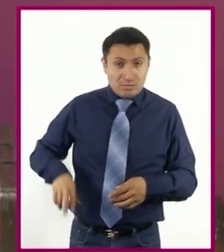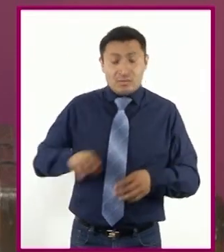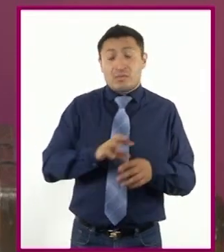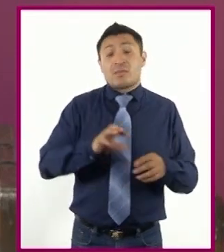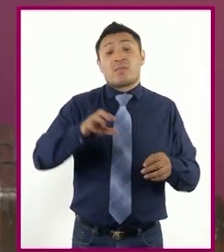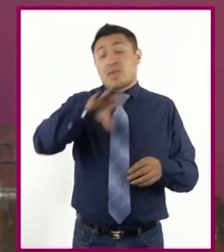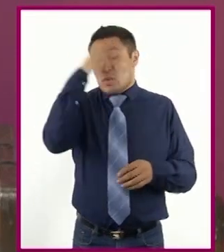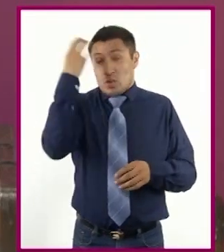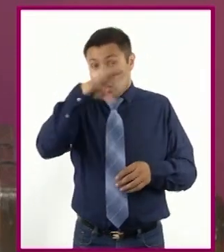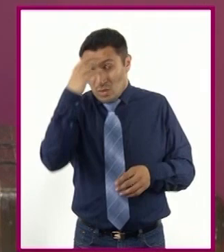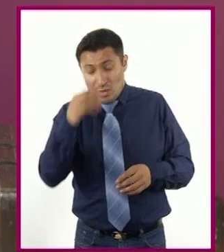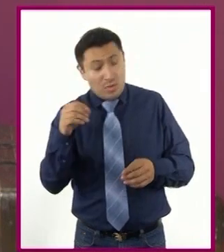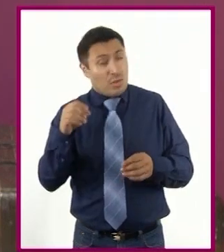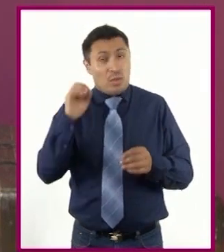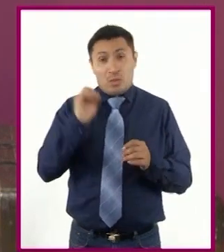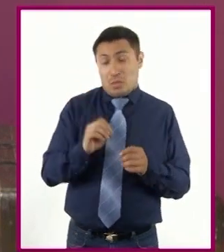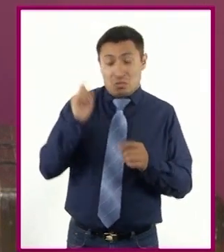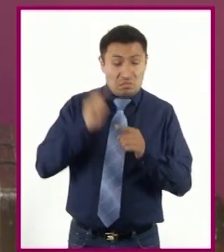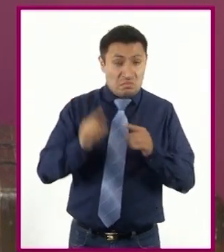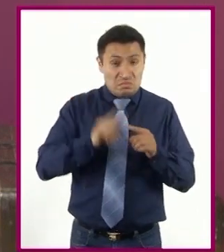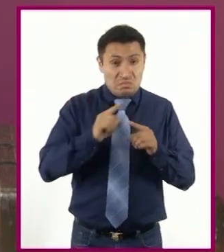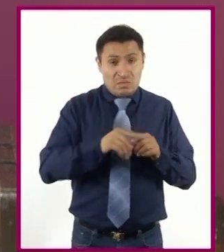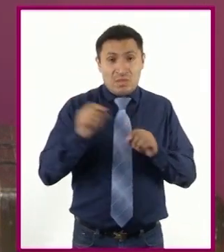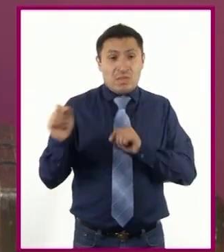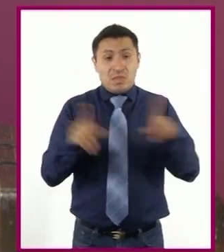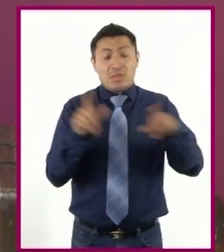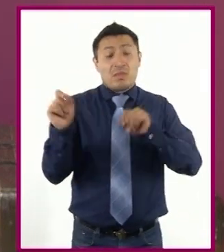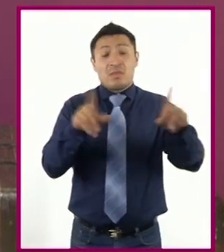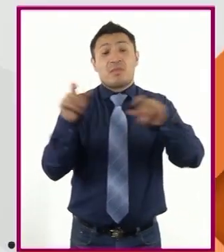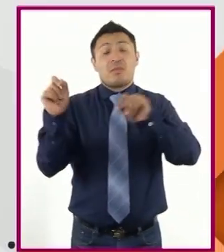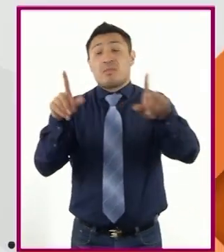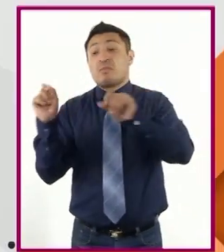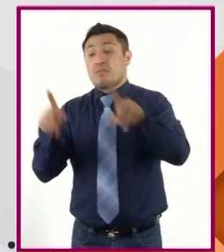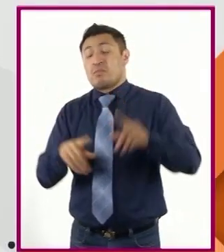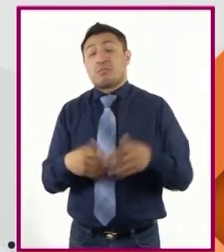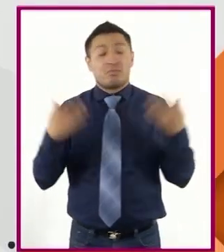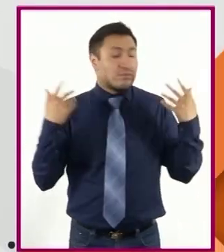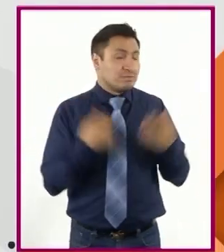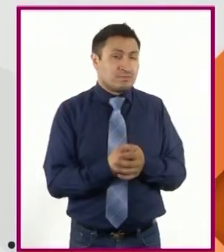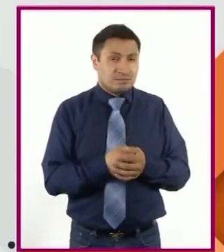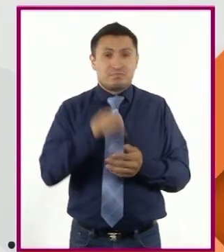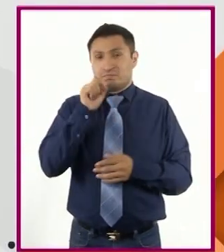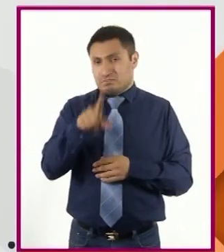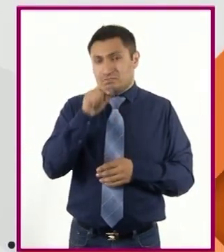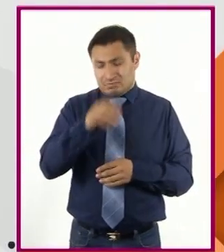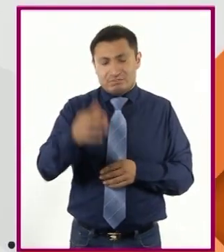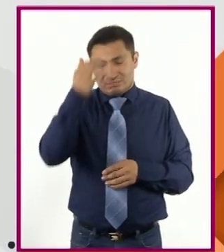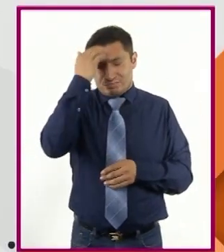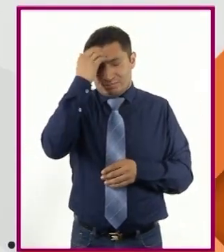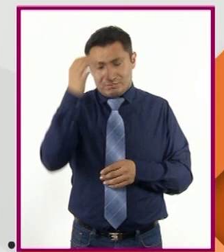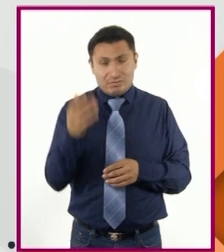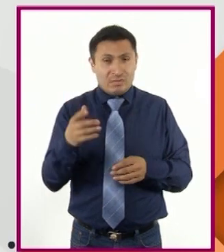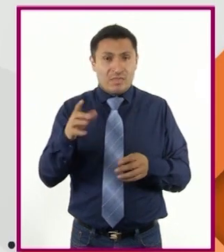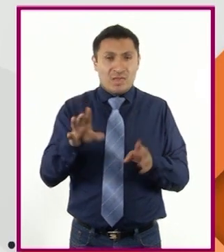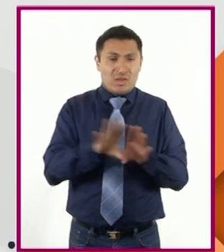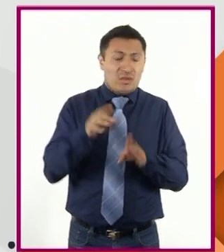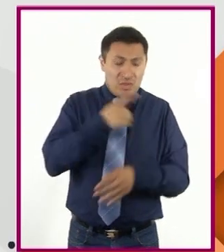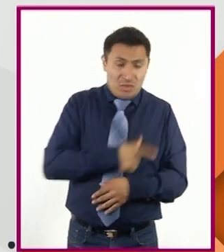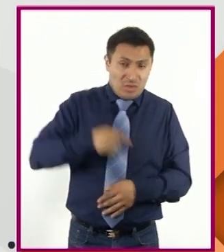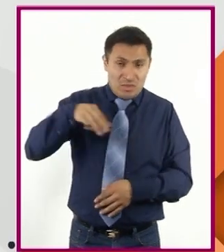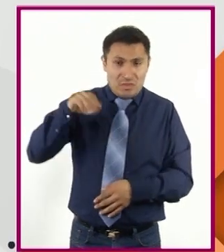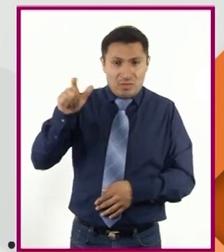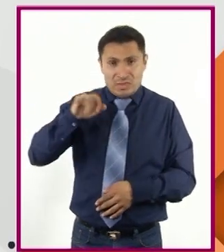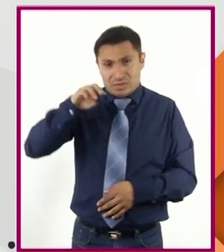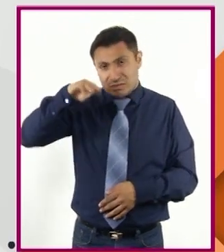medios fotográficos o litográficos, fue distribuida ampliamente. También fue conocida la afición de Maximiliano por